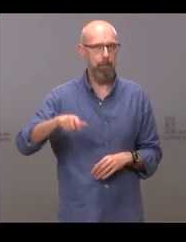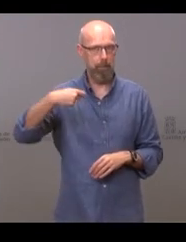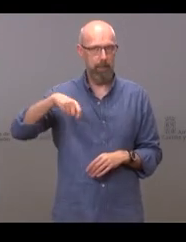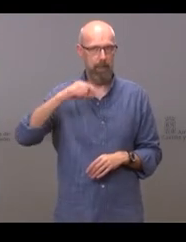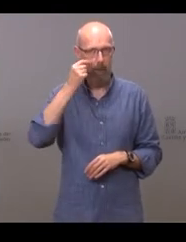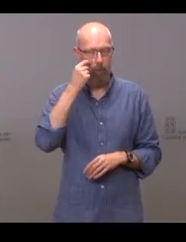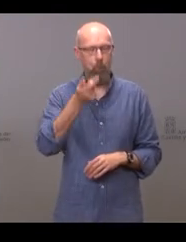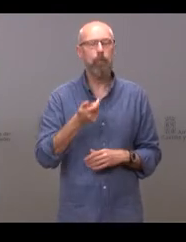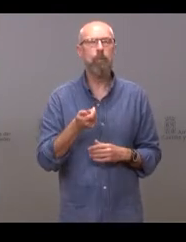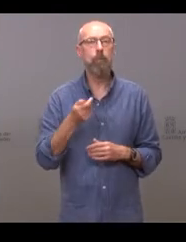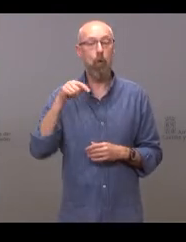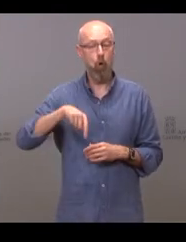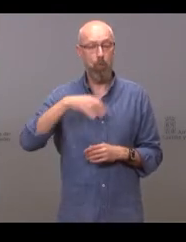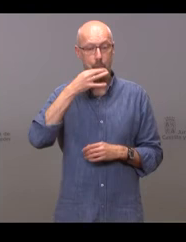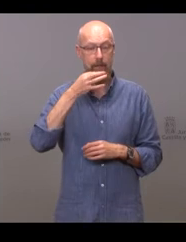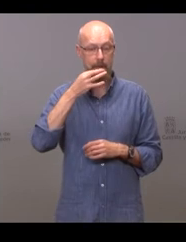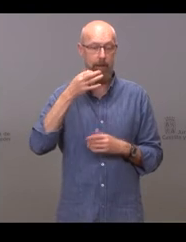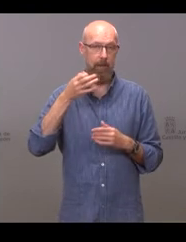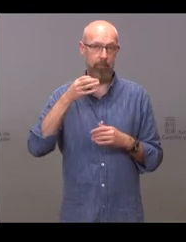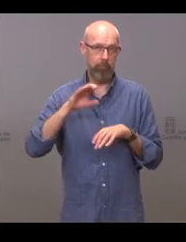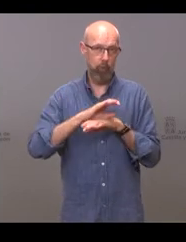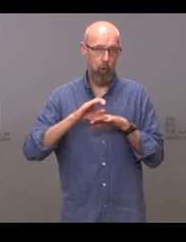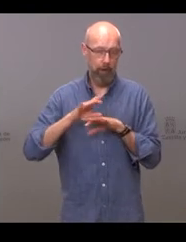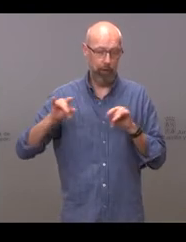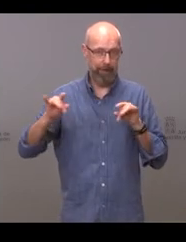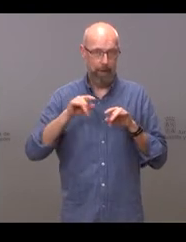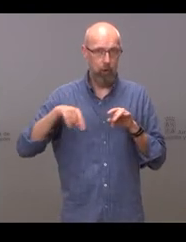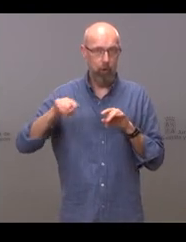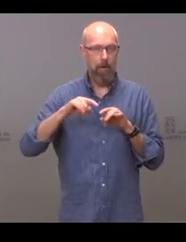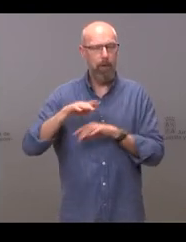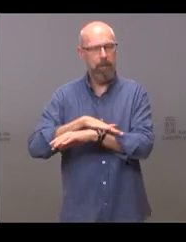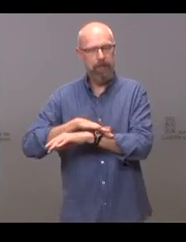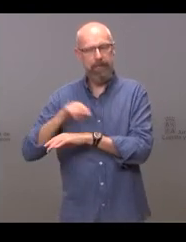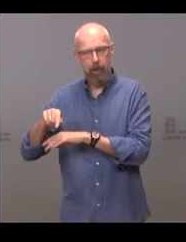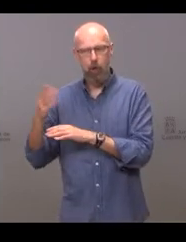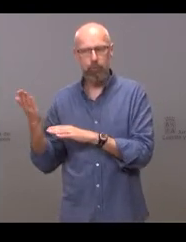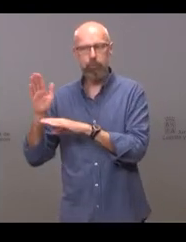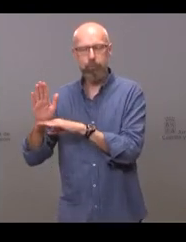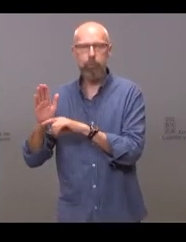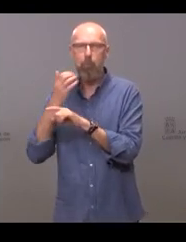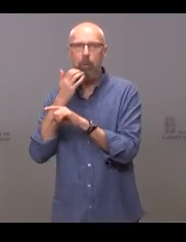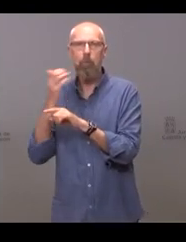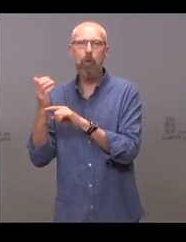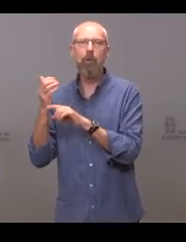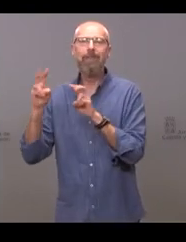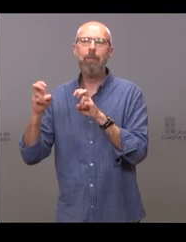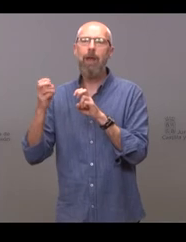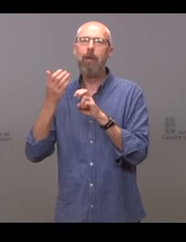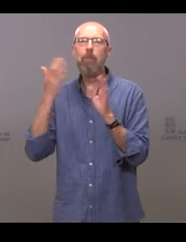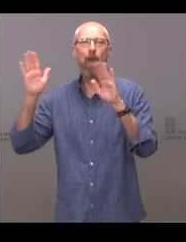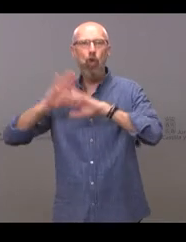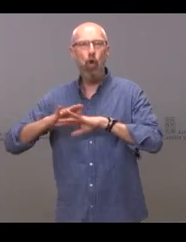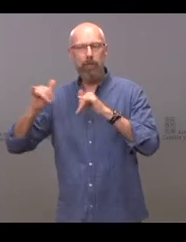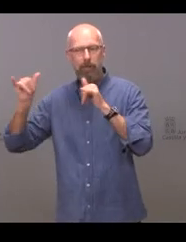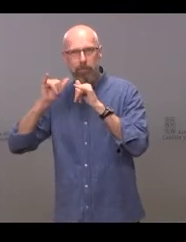esta tarde en consejo inteterritorial el ministerio va a llevar propuestas como que el ocio nocturno puede abrir hasta las